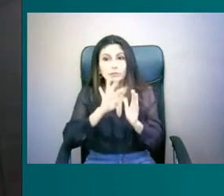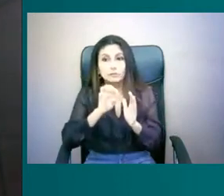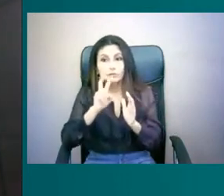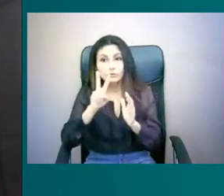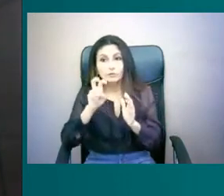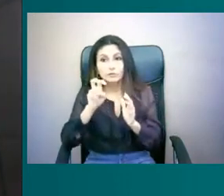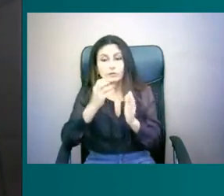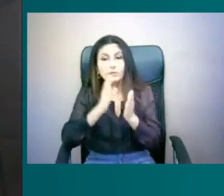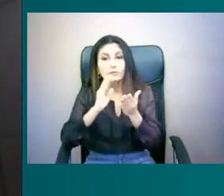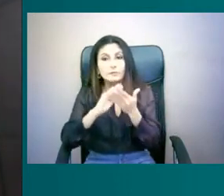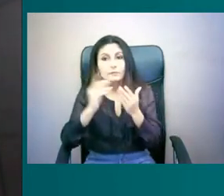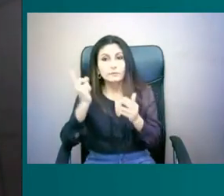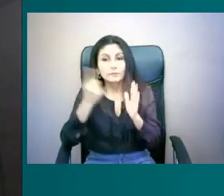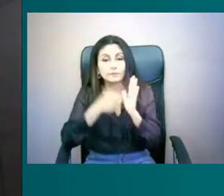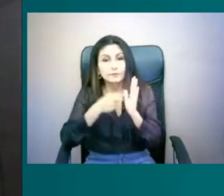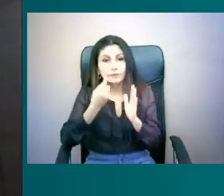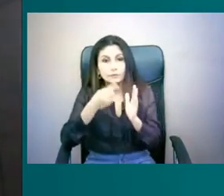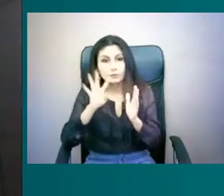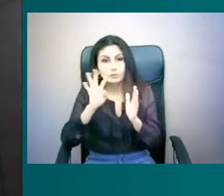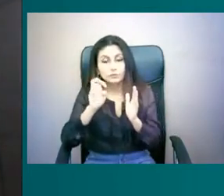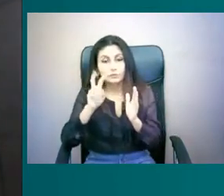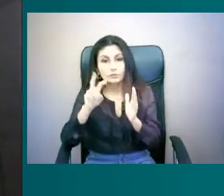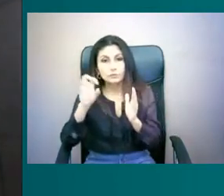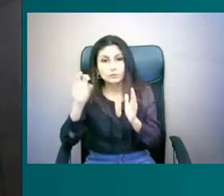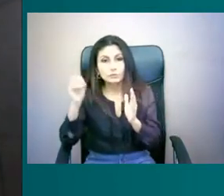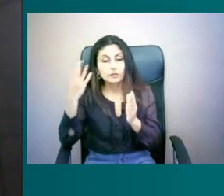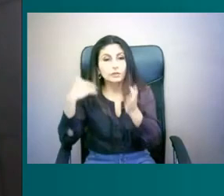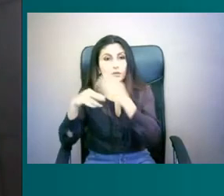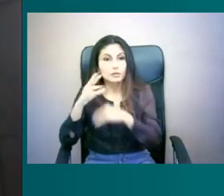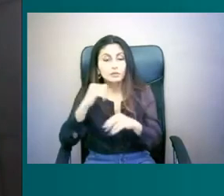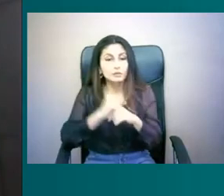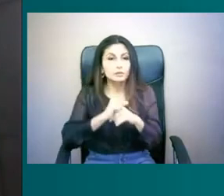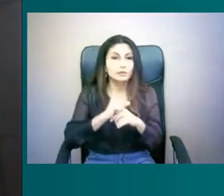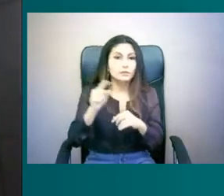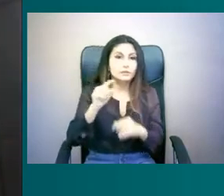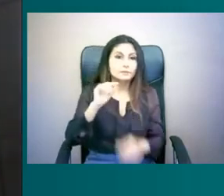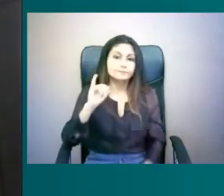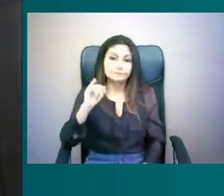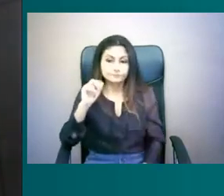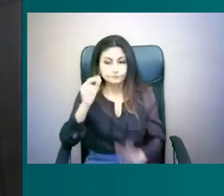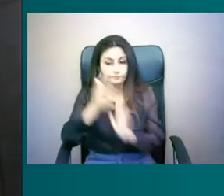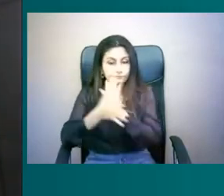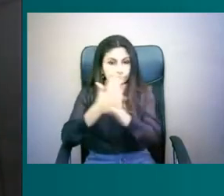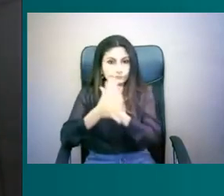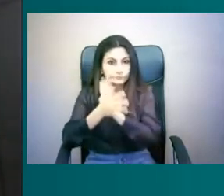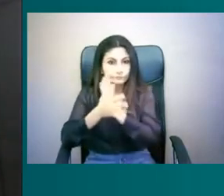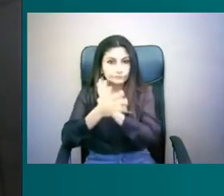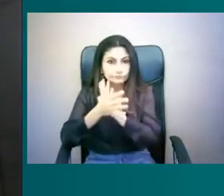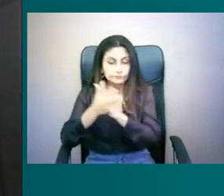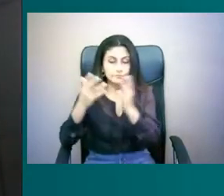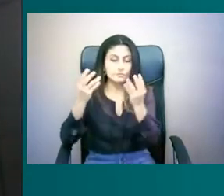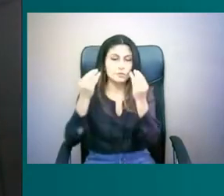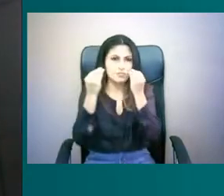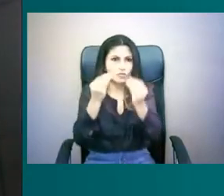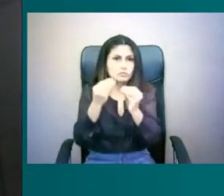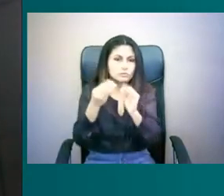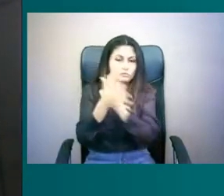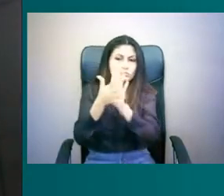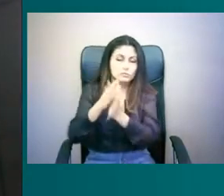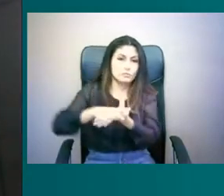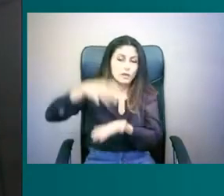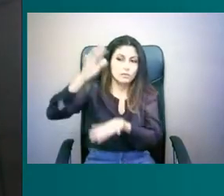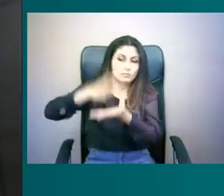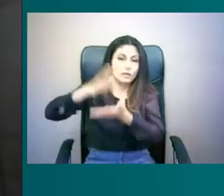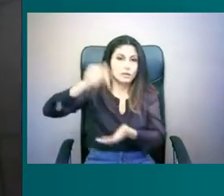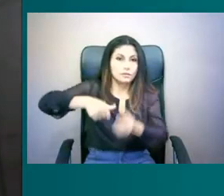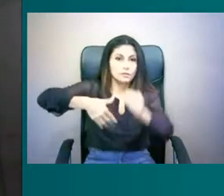Alvin Toffler pues documentaba un término bien importante y se llamaba Information Overload, pues digamos que esa saturación de información. Aquí, pues, digamos, en el contexto